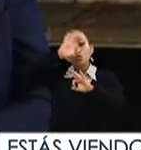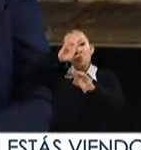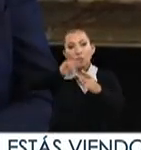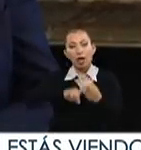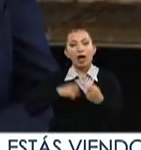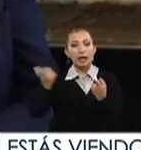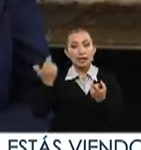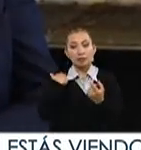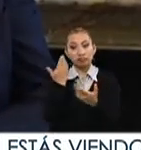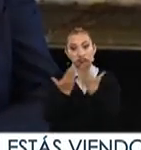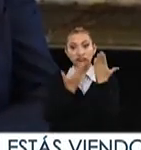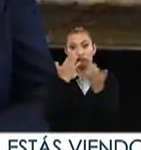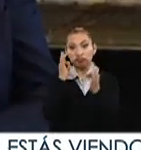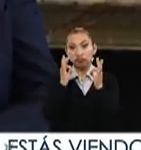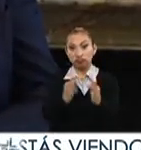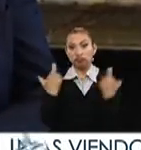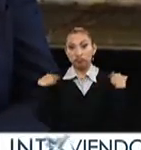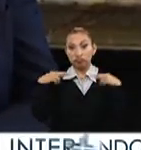cultural y académico.